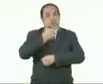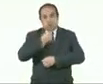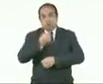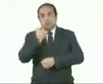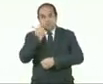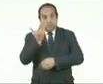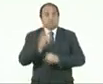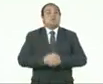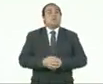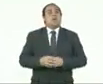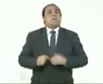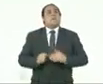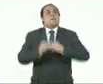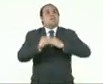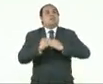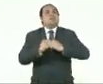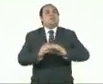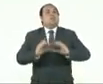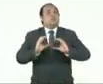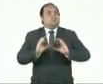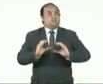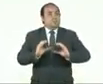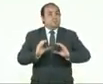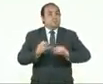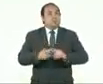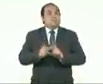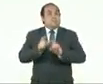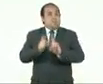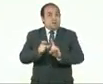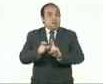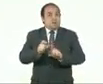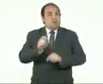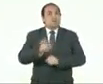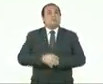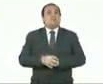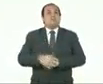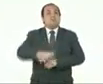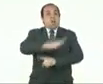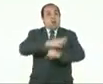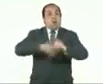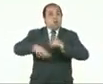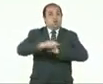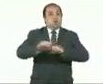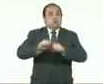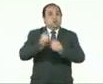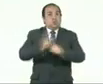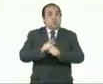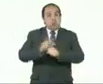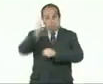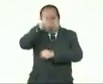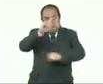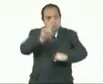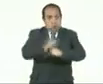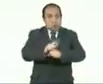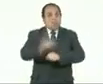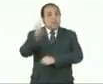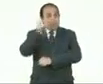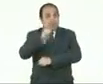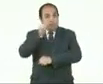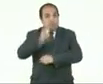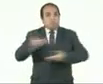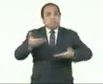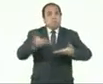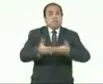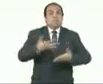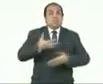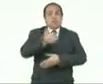para fortalecer la prevención y para fortalecer el tejido social, la cultura estará siempre presente